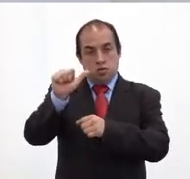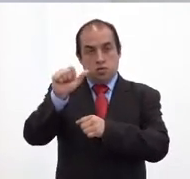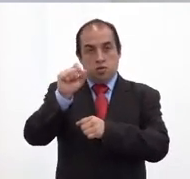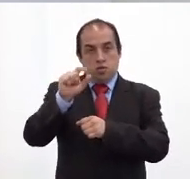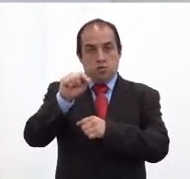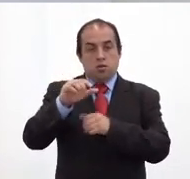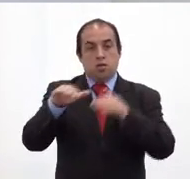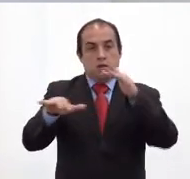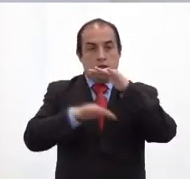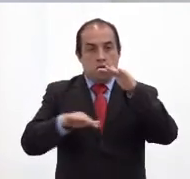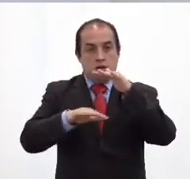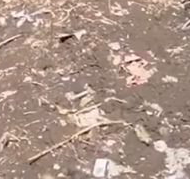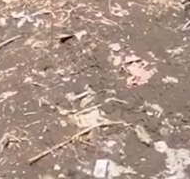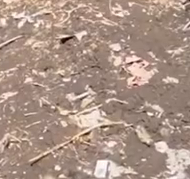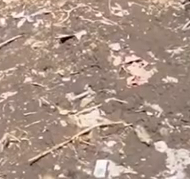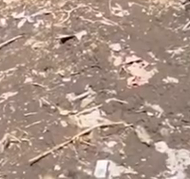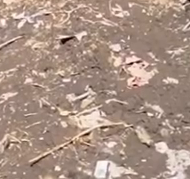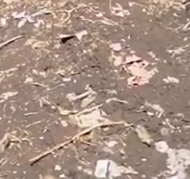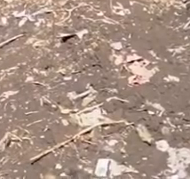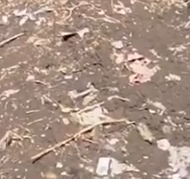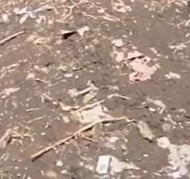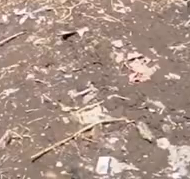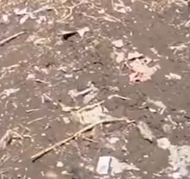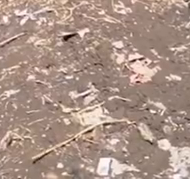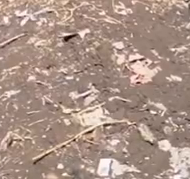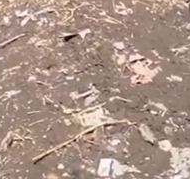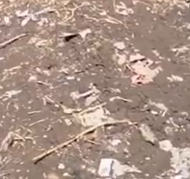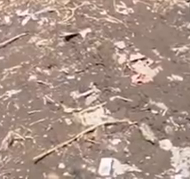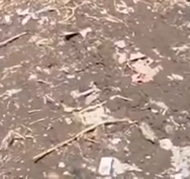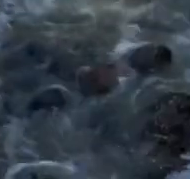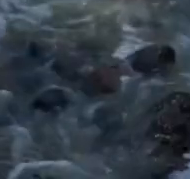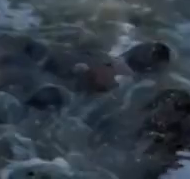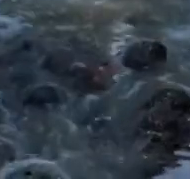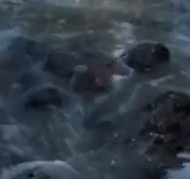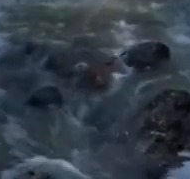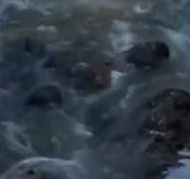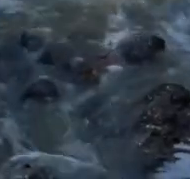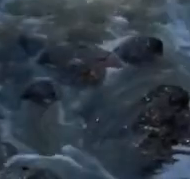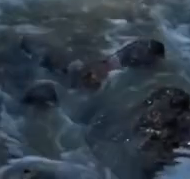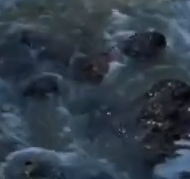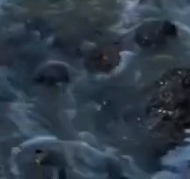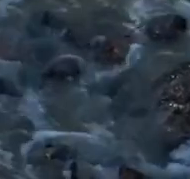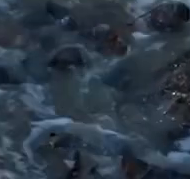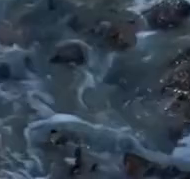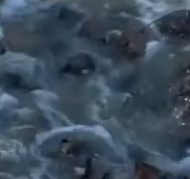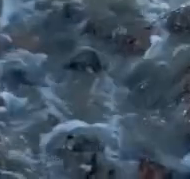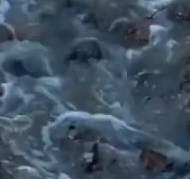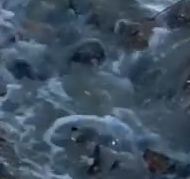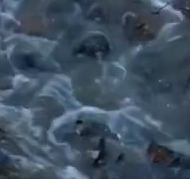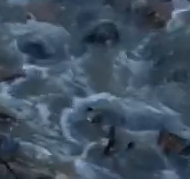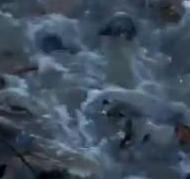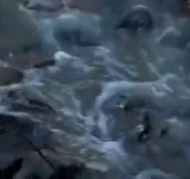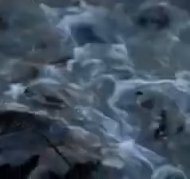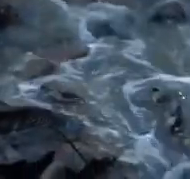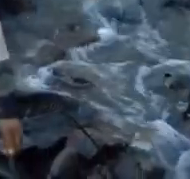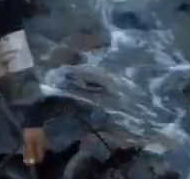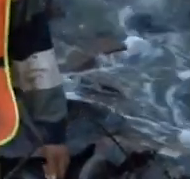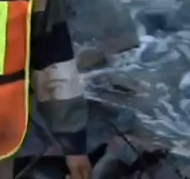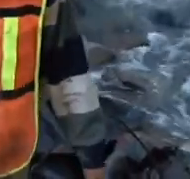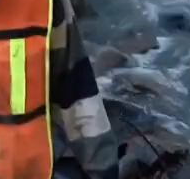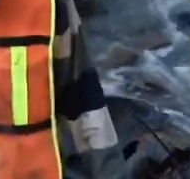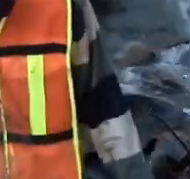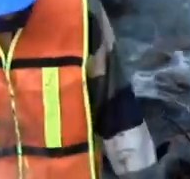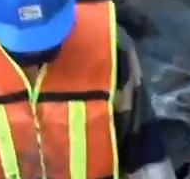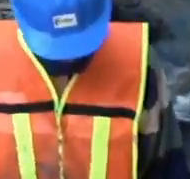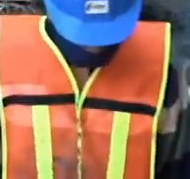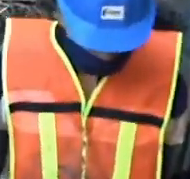Sistema de Aguas de la Ciudad de México. ¿Qué estamos haciendo? En la parte alta, pues son desde presas de gavión hasta rescate